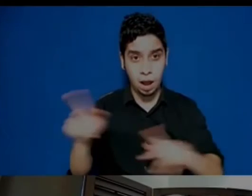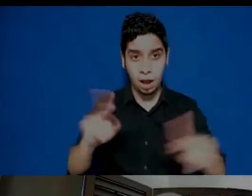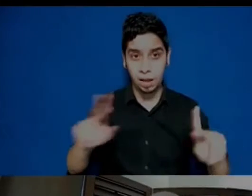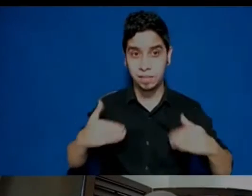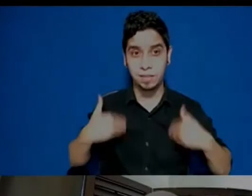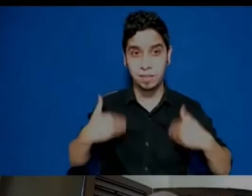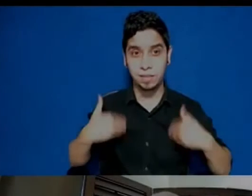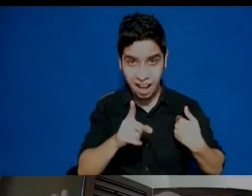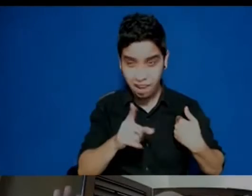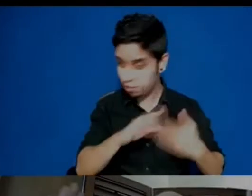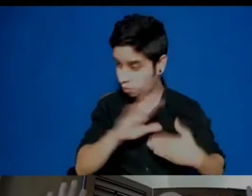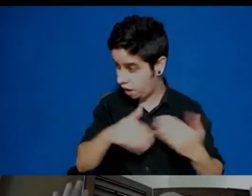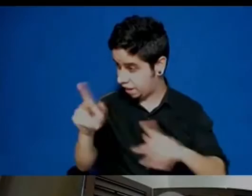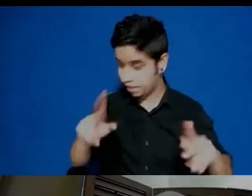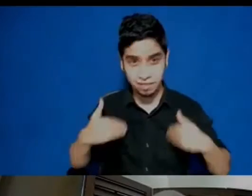contento,